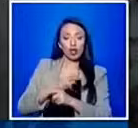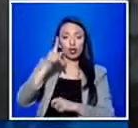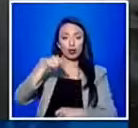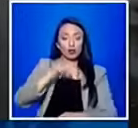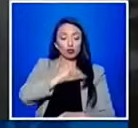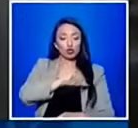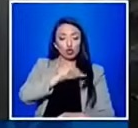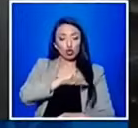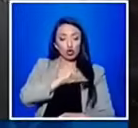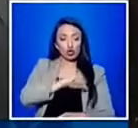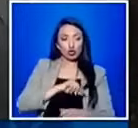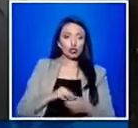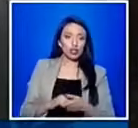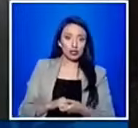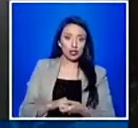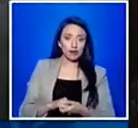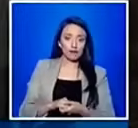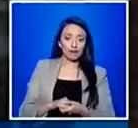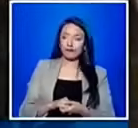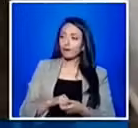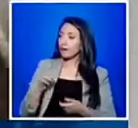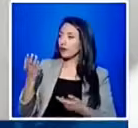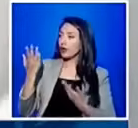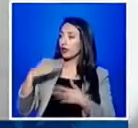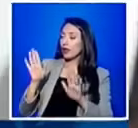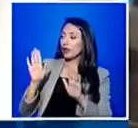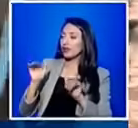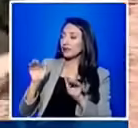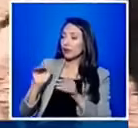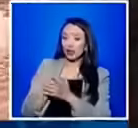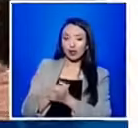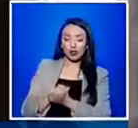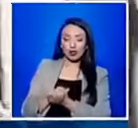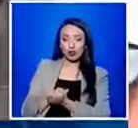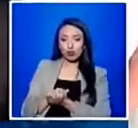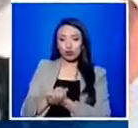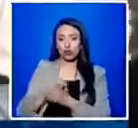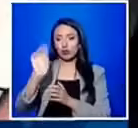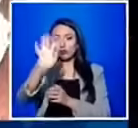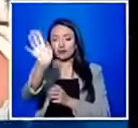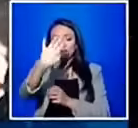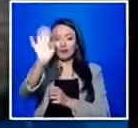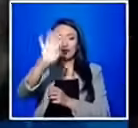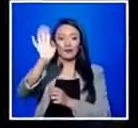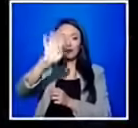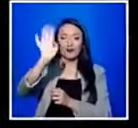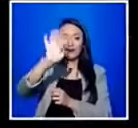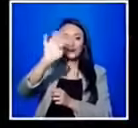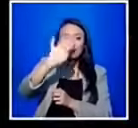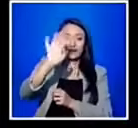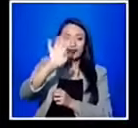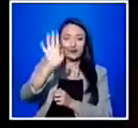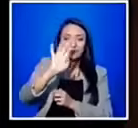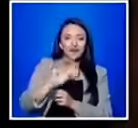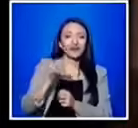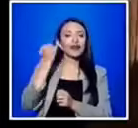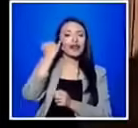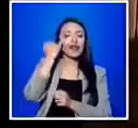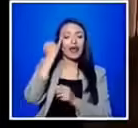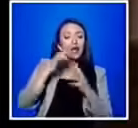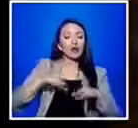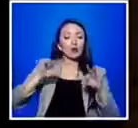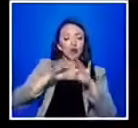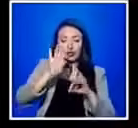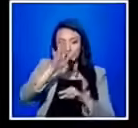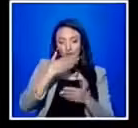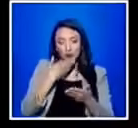conciencia. Felicitaciones y queremos despedirnos. A ver, vamos chicos, despidámonos ahí. Estamos con esta iniciativa